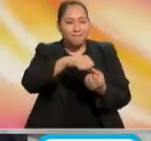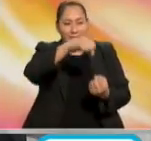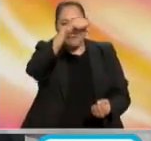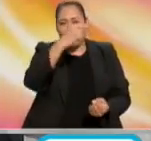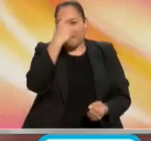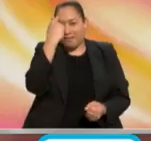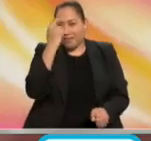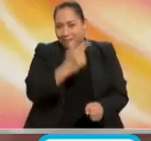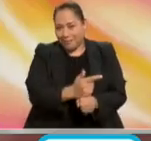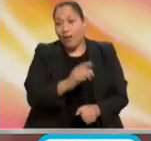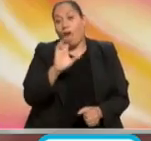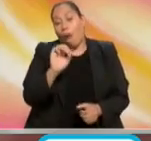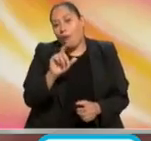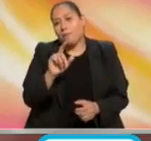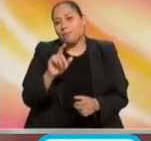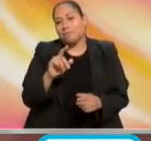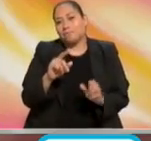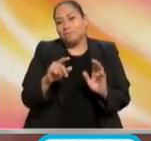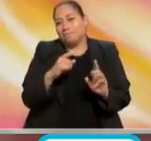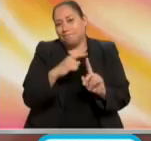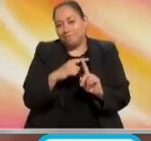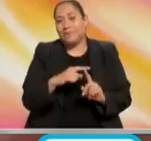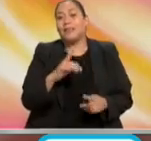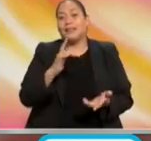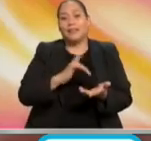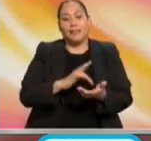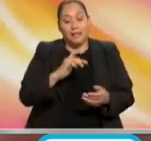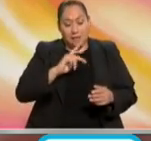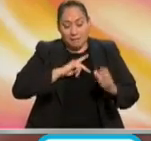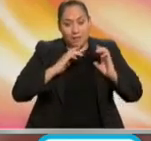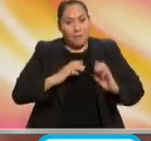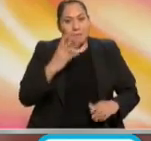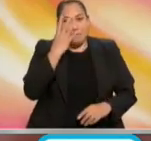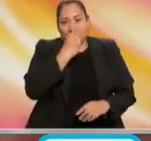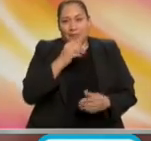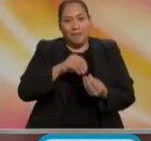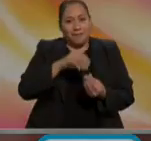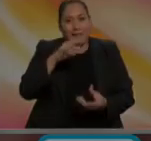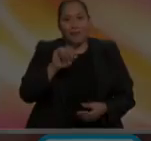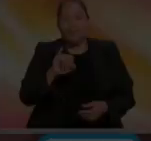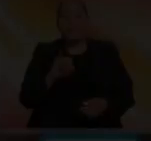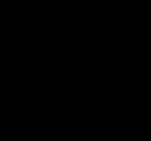cosas. que sí. Wow. De lo maravilloso ¿Ok? que puede decir el cuerpo. Miriam, como Increíble. siempre, Muchas muchísimas gracias. gracias. Oigan.